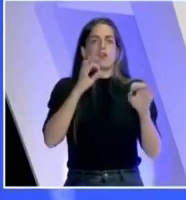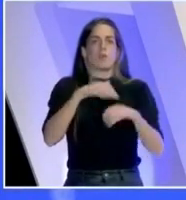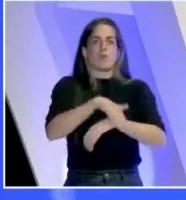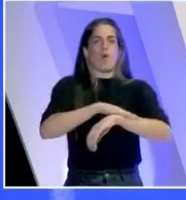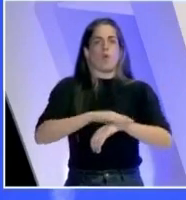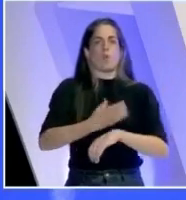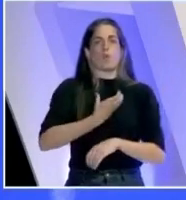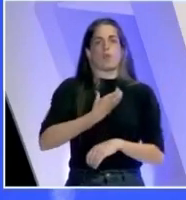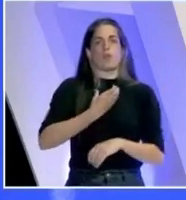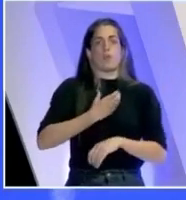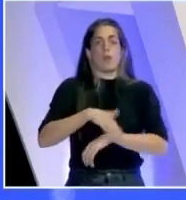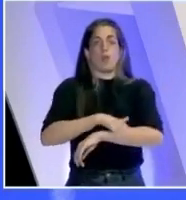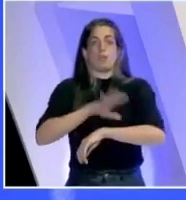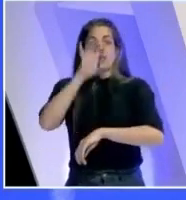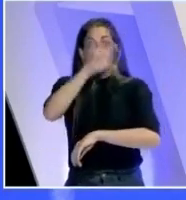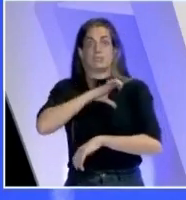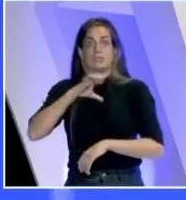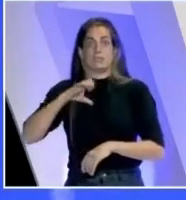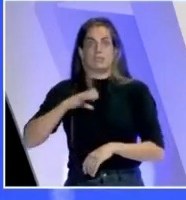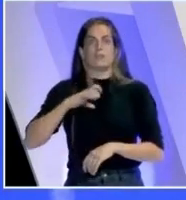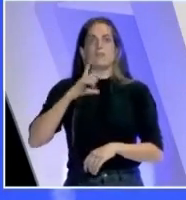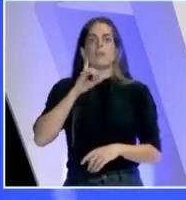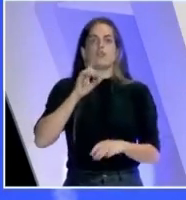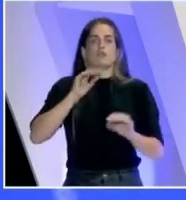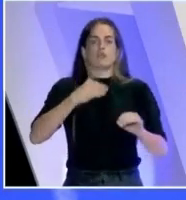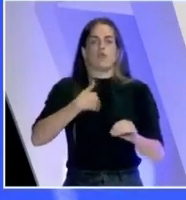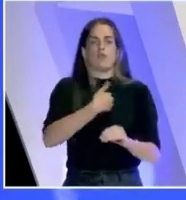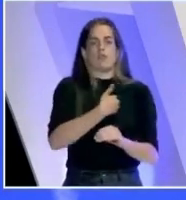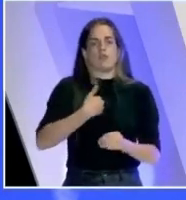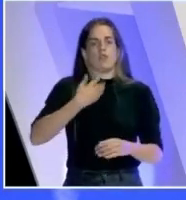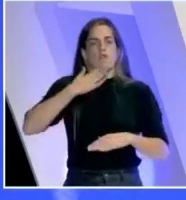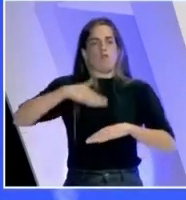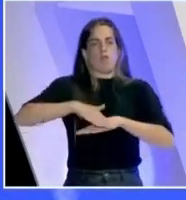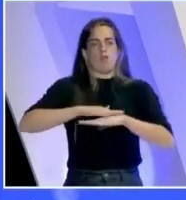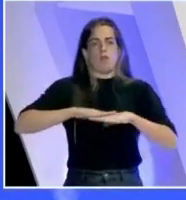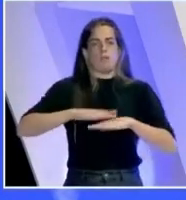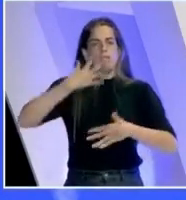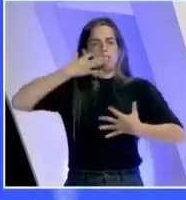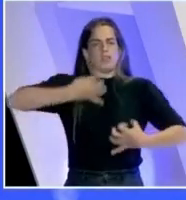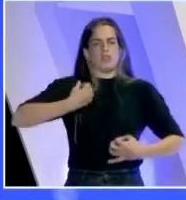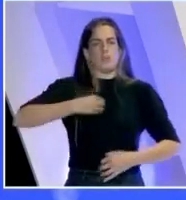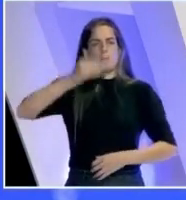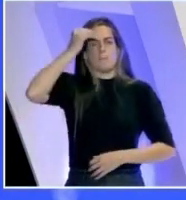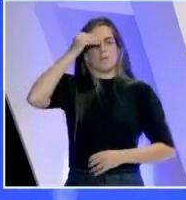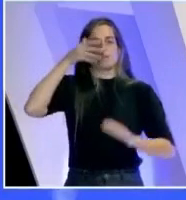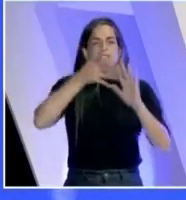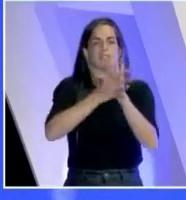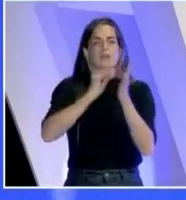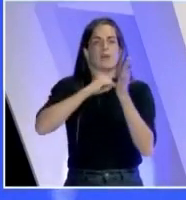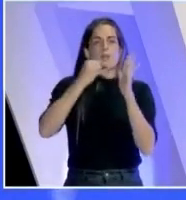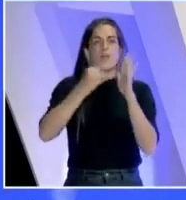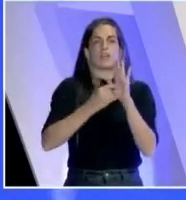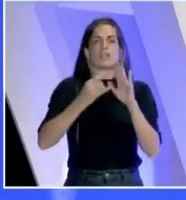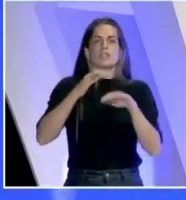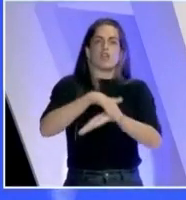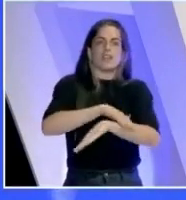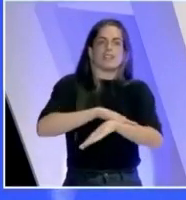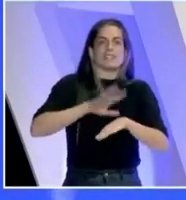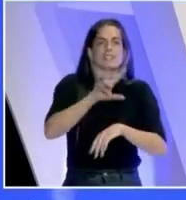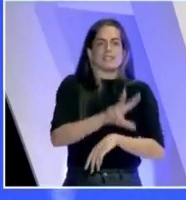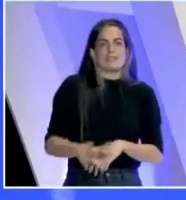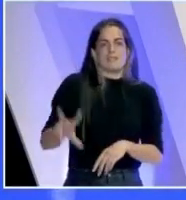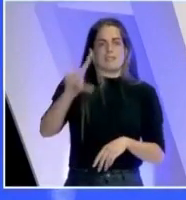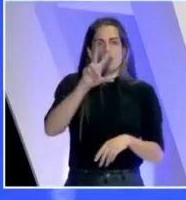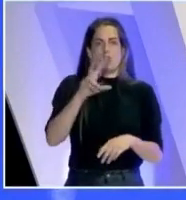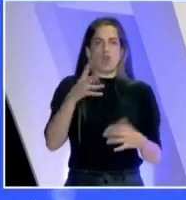los gobiernos autonómicos tendrán también un papel fundamental y yo diría que decisivo. Porque este es un proyecto de Estado. Y todo el país